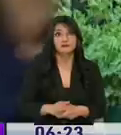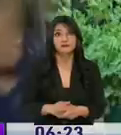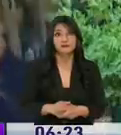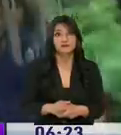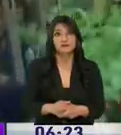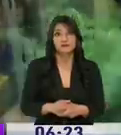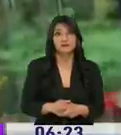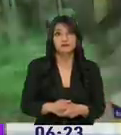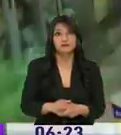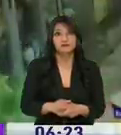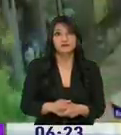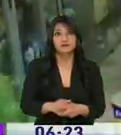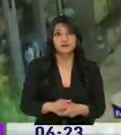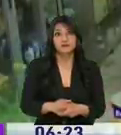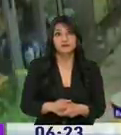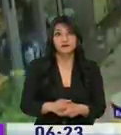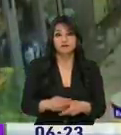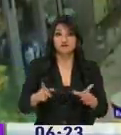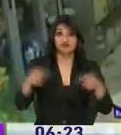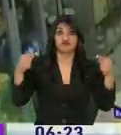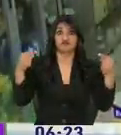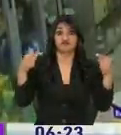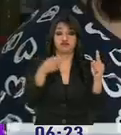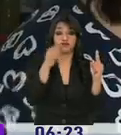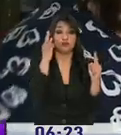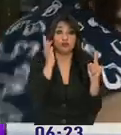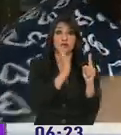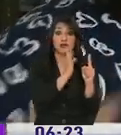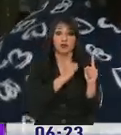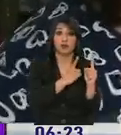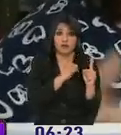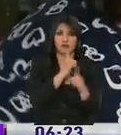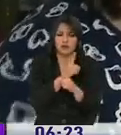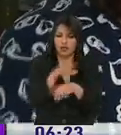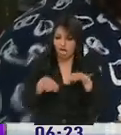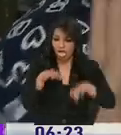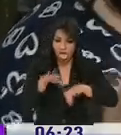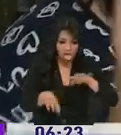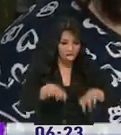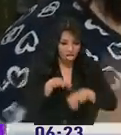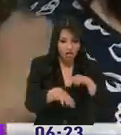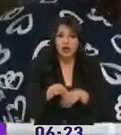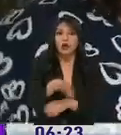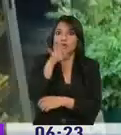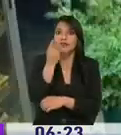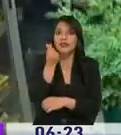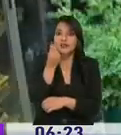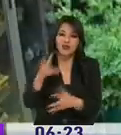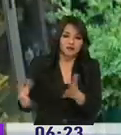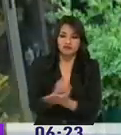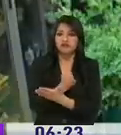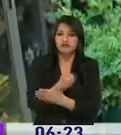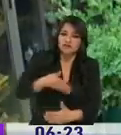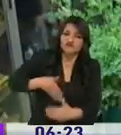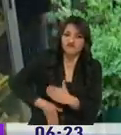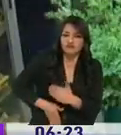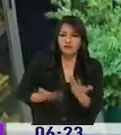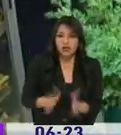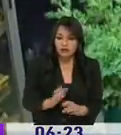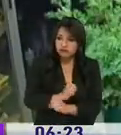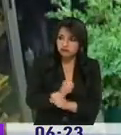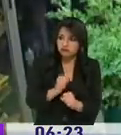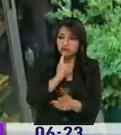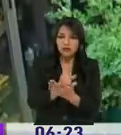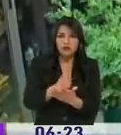descubierto, empezó a agredir a una de las propietarias. Estaba rebuscando todo hasta que encontró el dinero y se cogió y se metió. Cuando